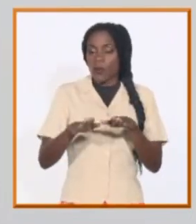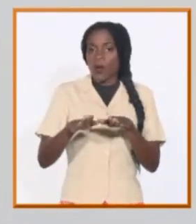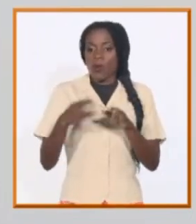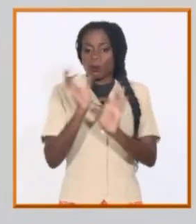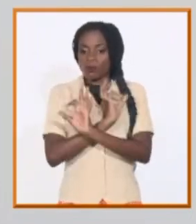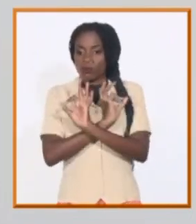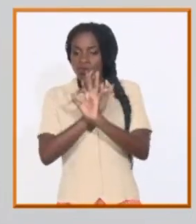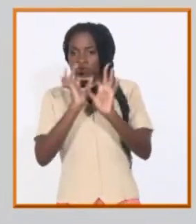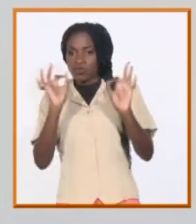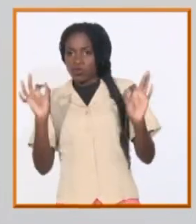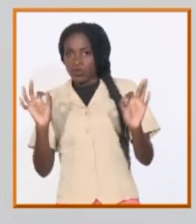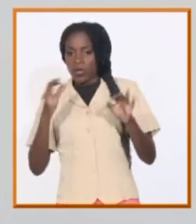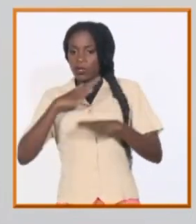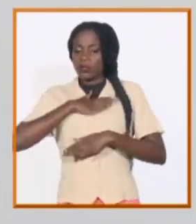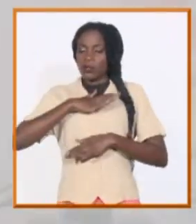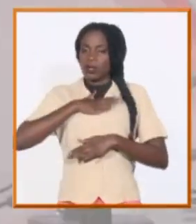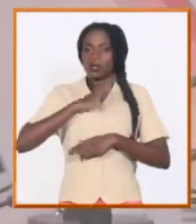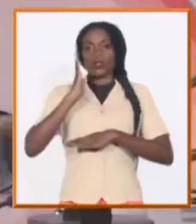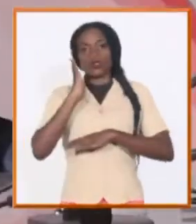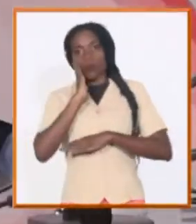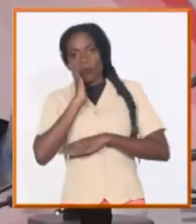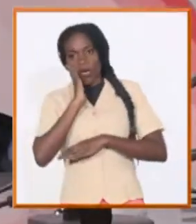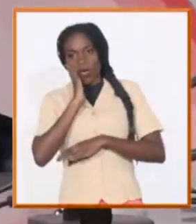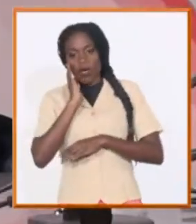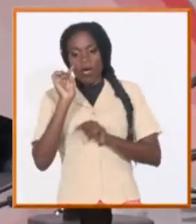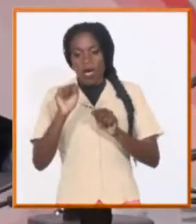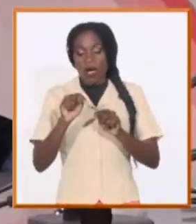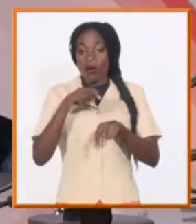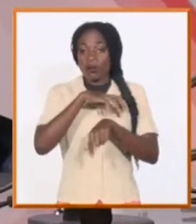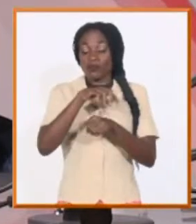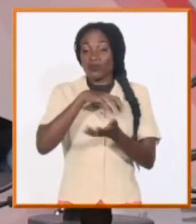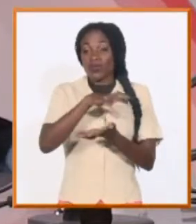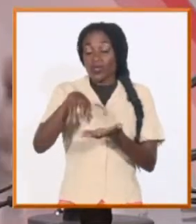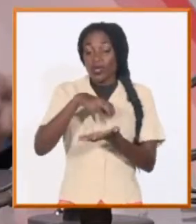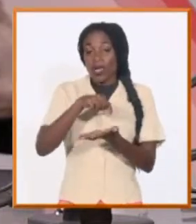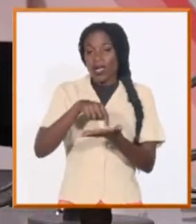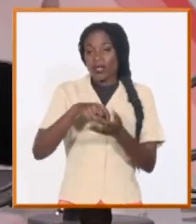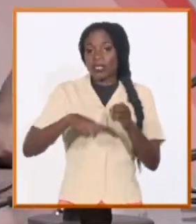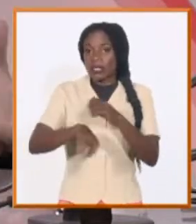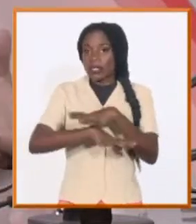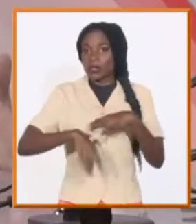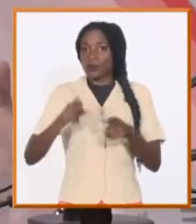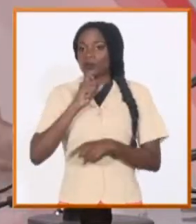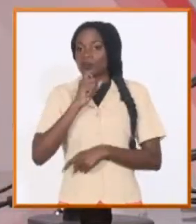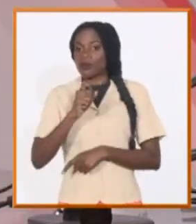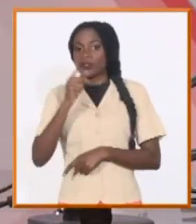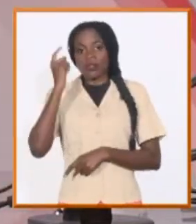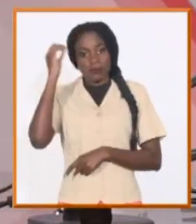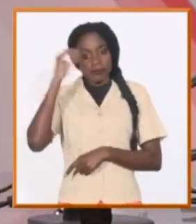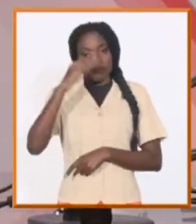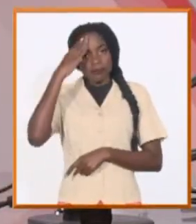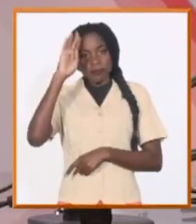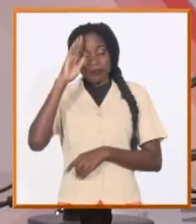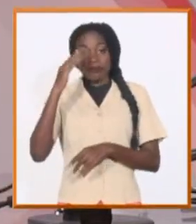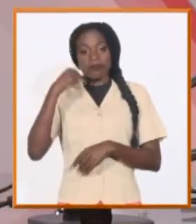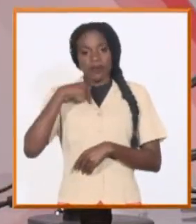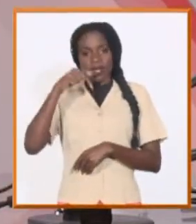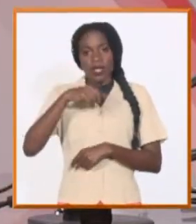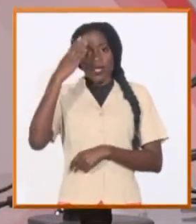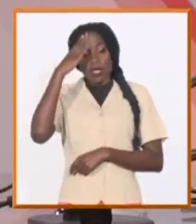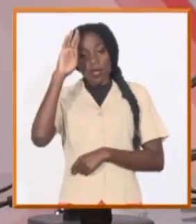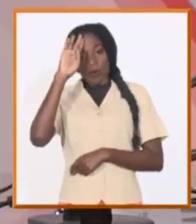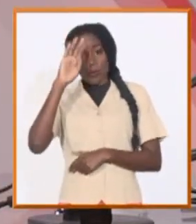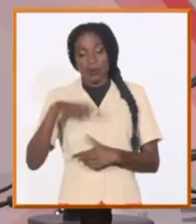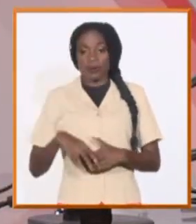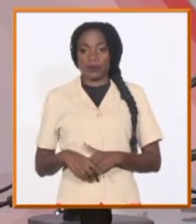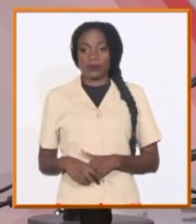condiciones de descanso de los atletas en situaciones bastante difíciles, la que estamos viviendo en general en